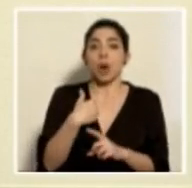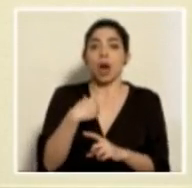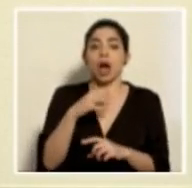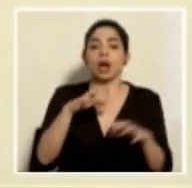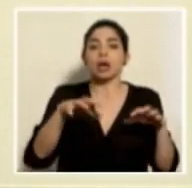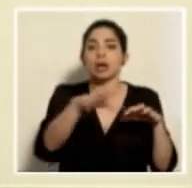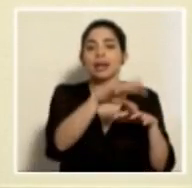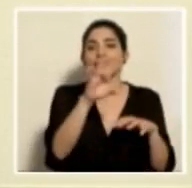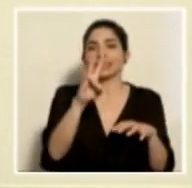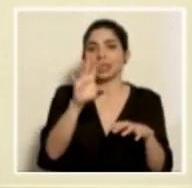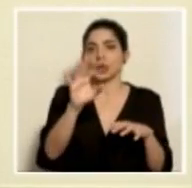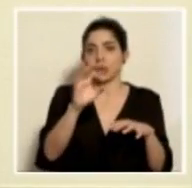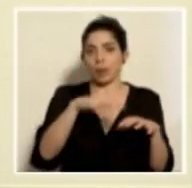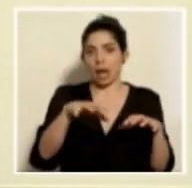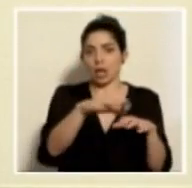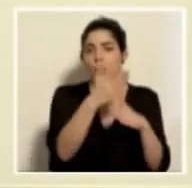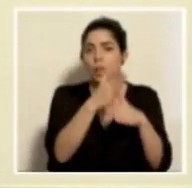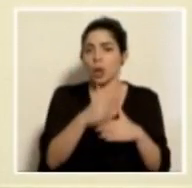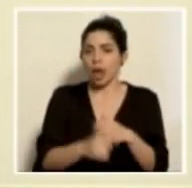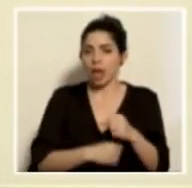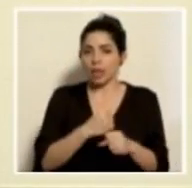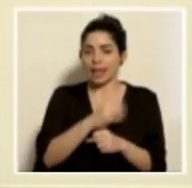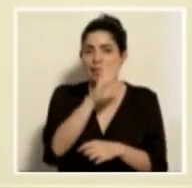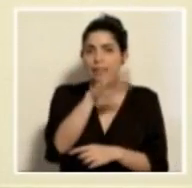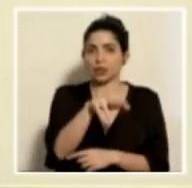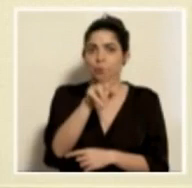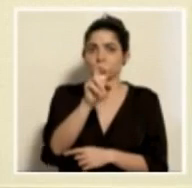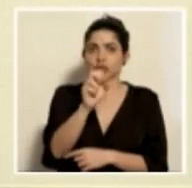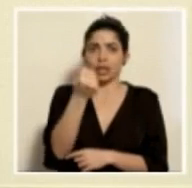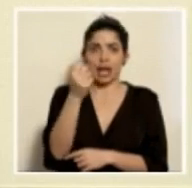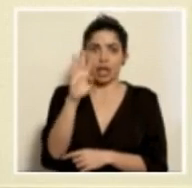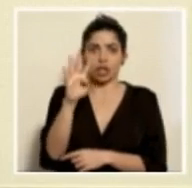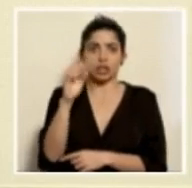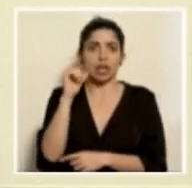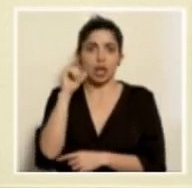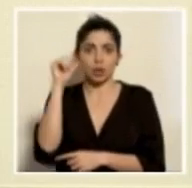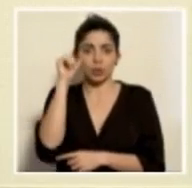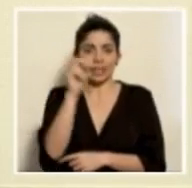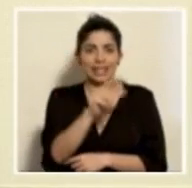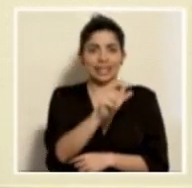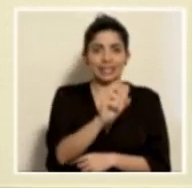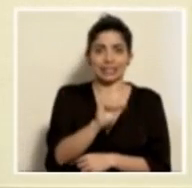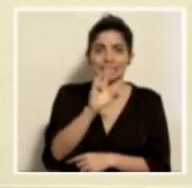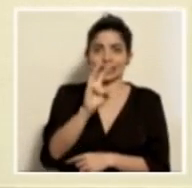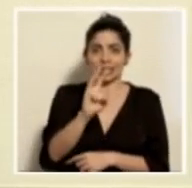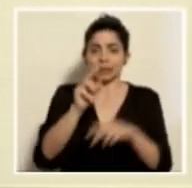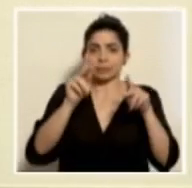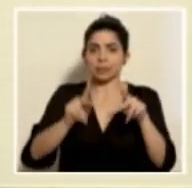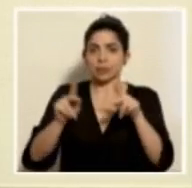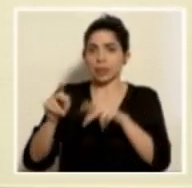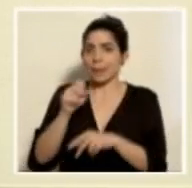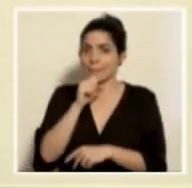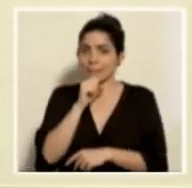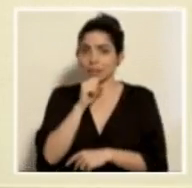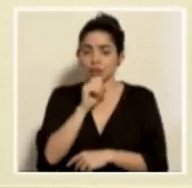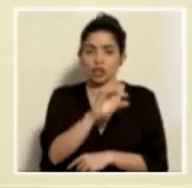79 cantones. Por edad son 5.214 adultos, 306 personas mayores y